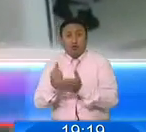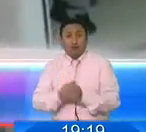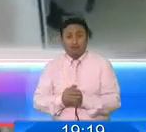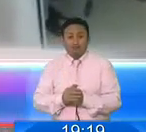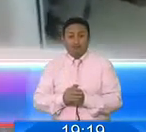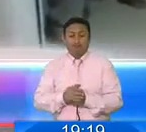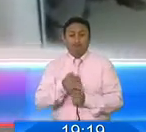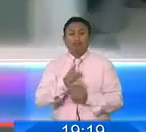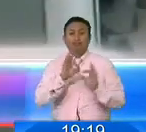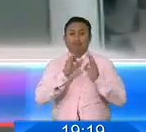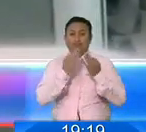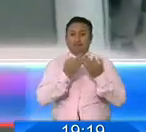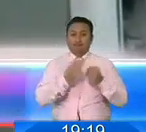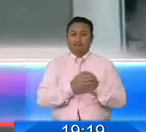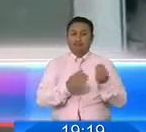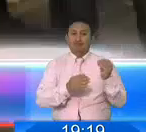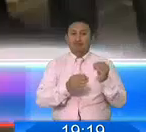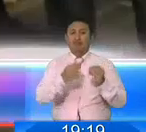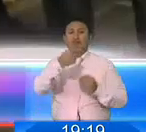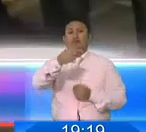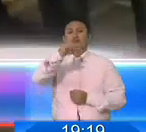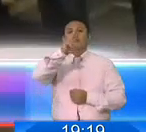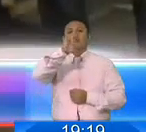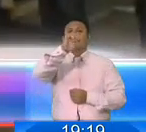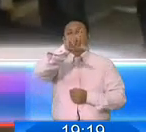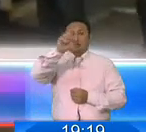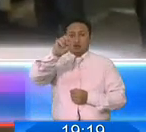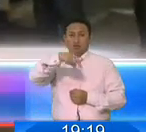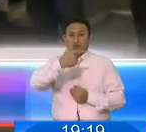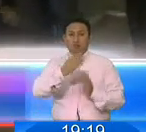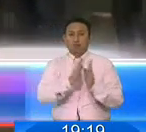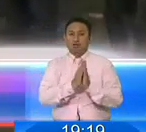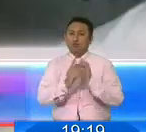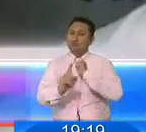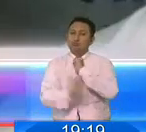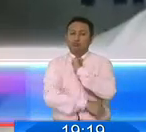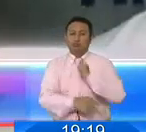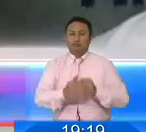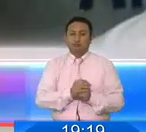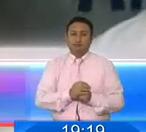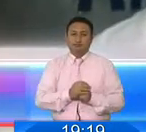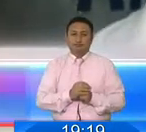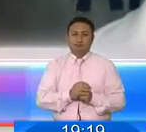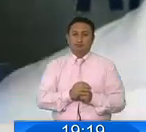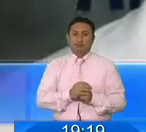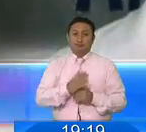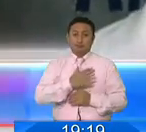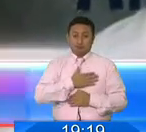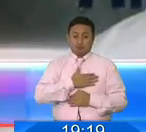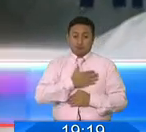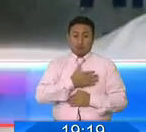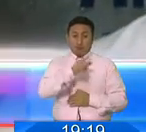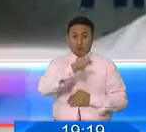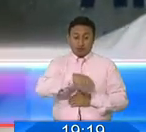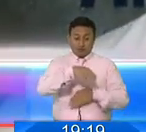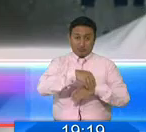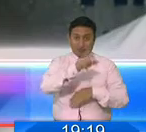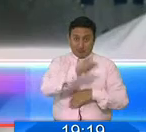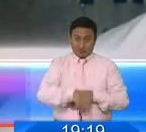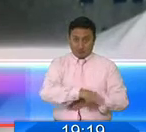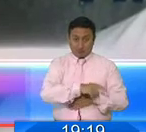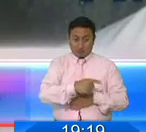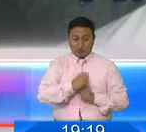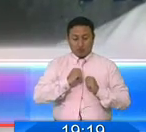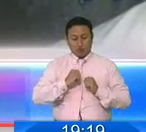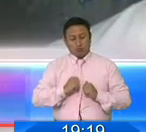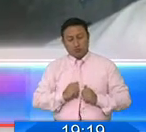quien sus amigos en quevedo conocían como grillo piden que se haga justicia como ciudadano como que ve año pues muy triste y